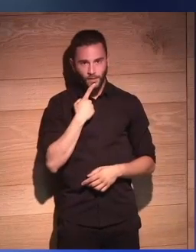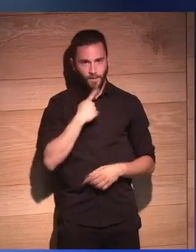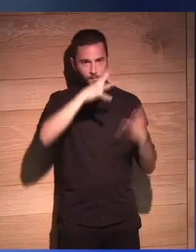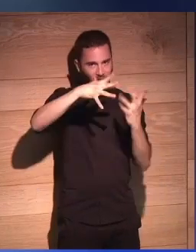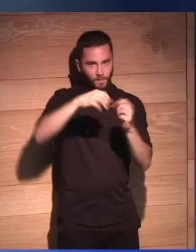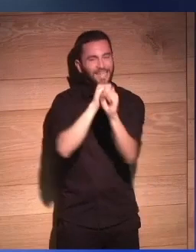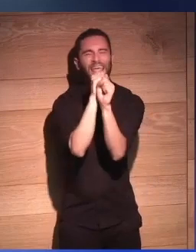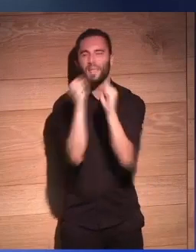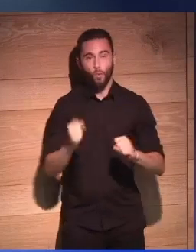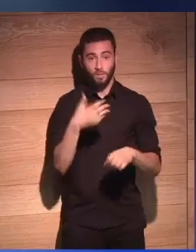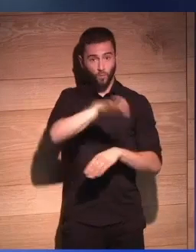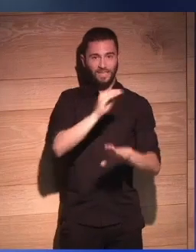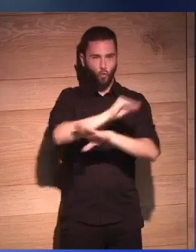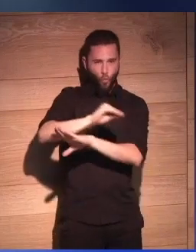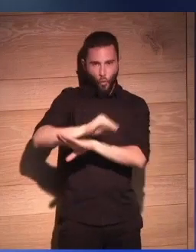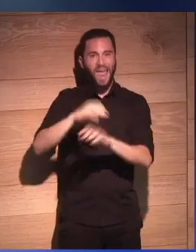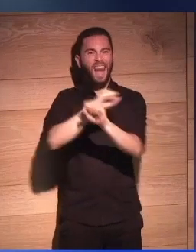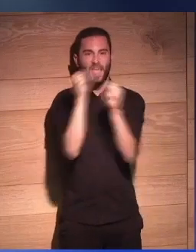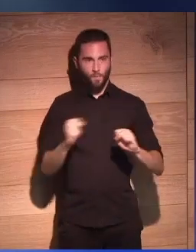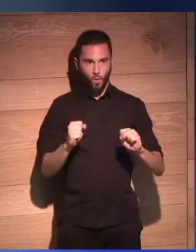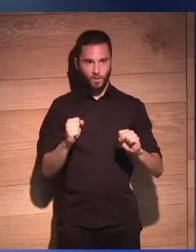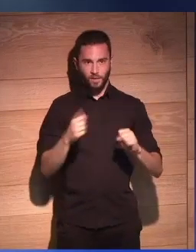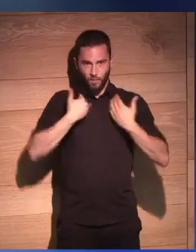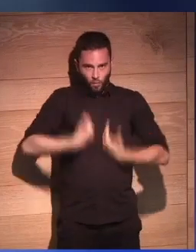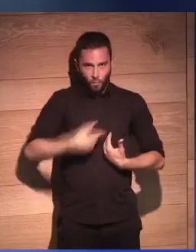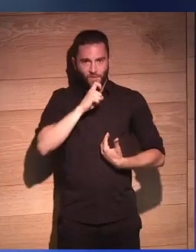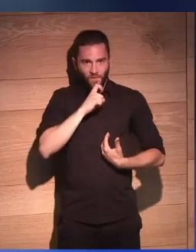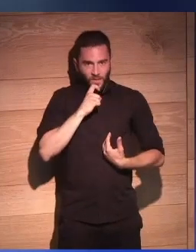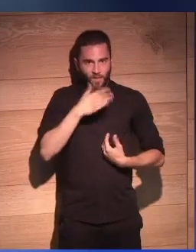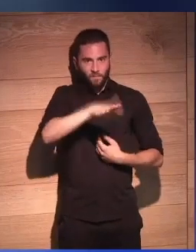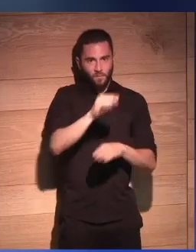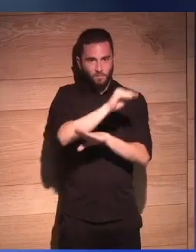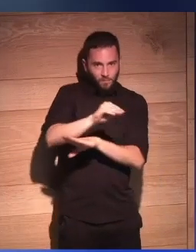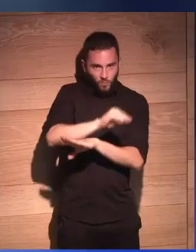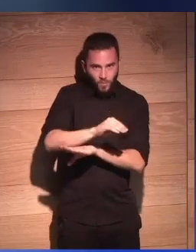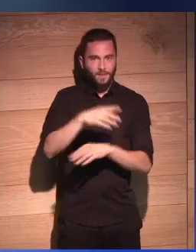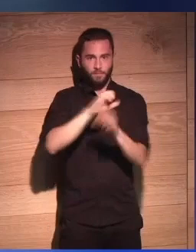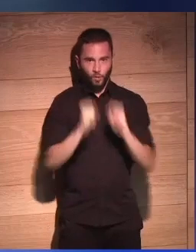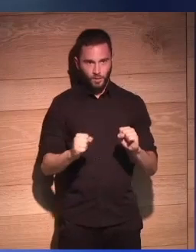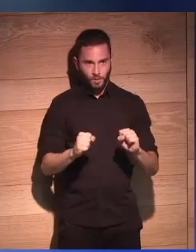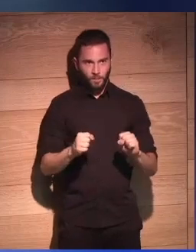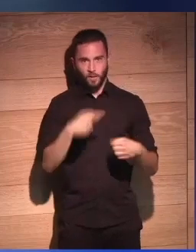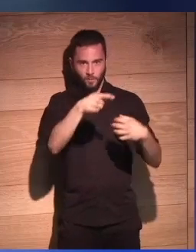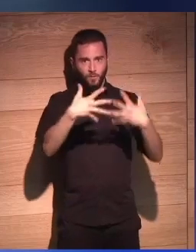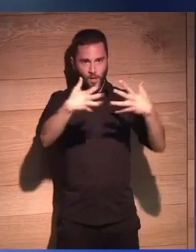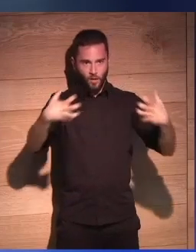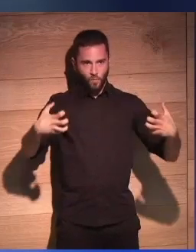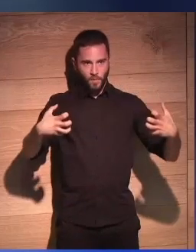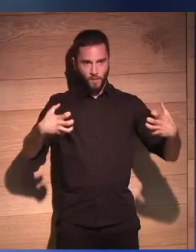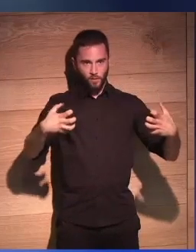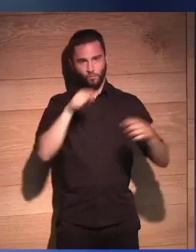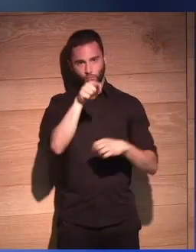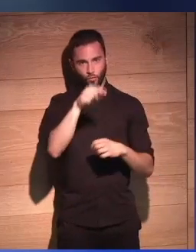matemáticamente imposible curar la muerte en un organismo complejo. Es simplemente una imposibilidad. Es un argumento. Seguramente usted lo